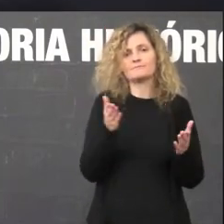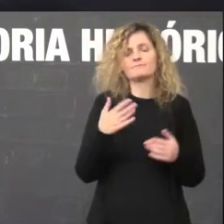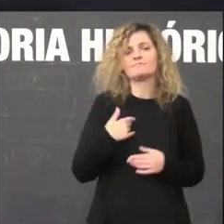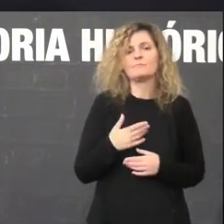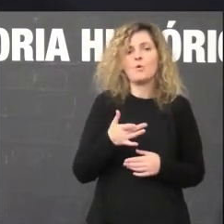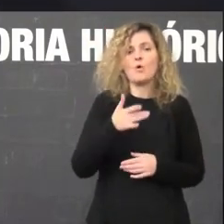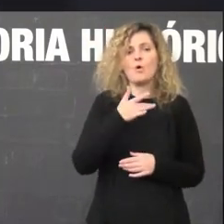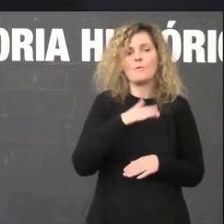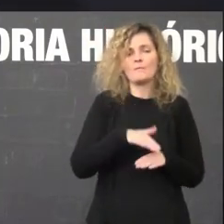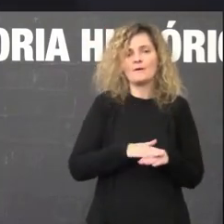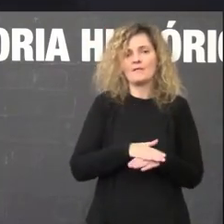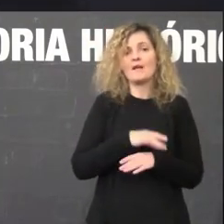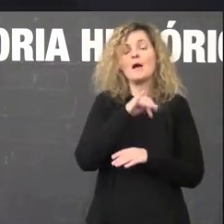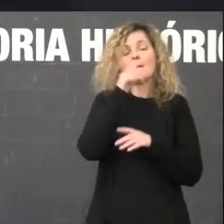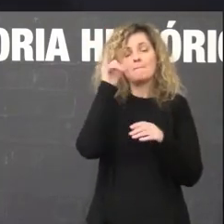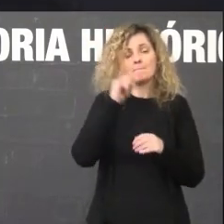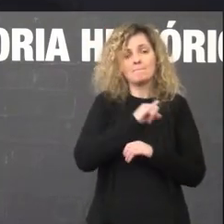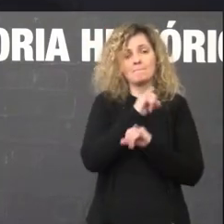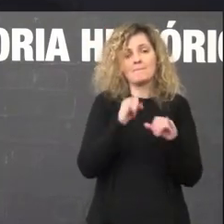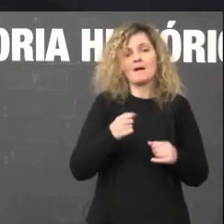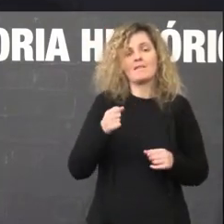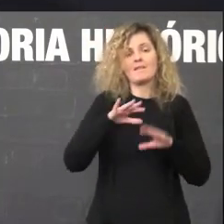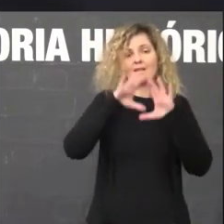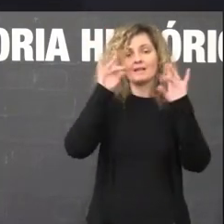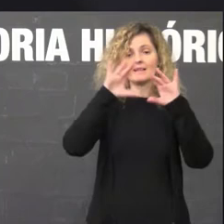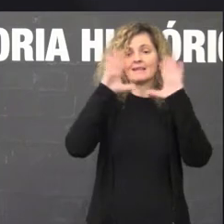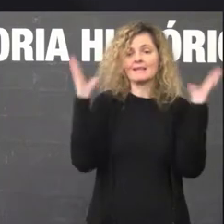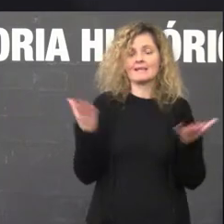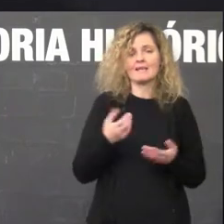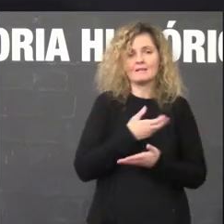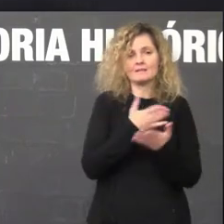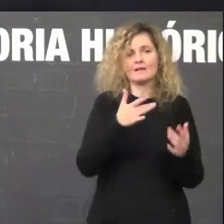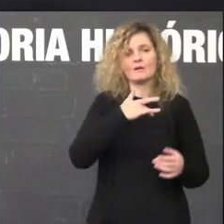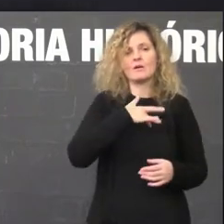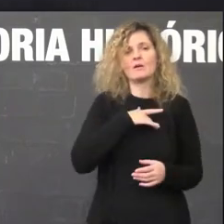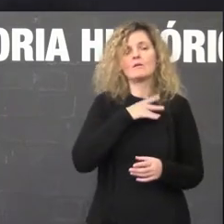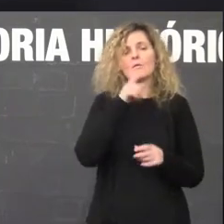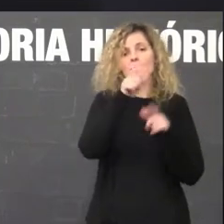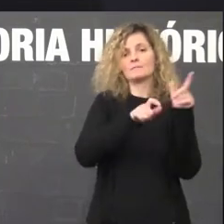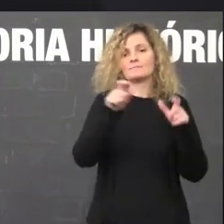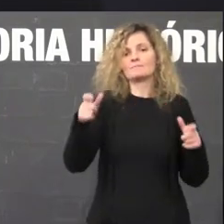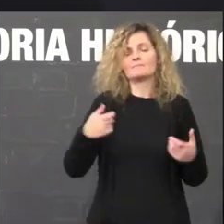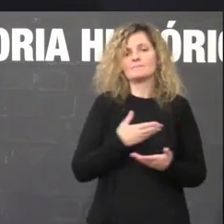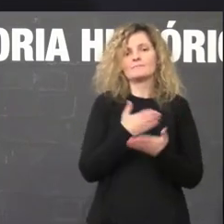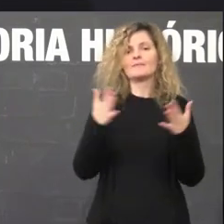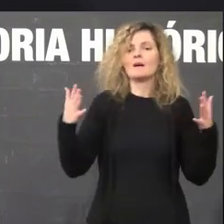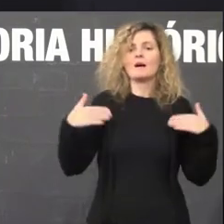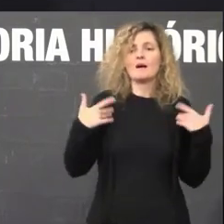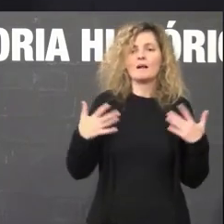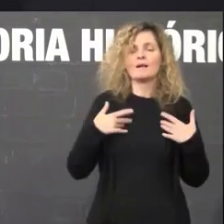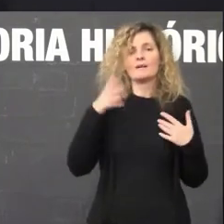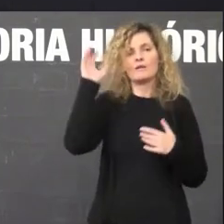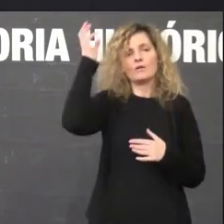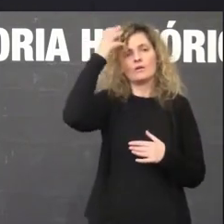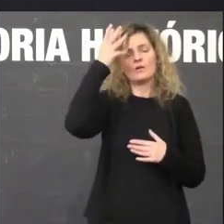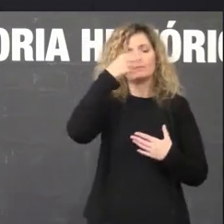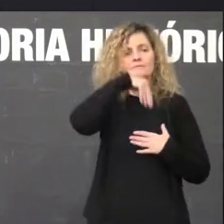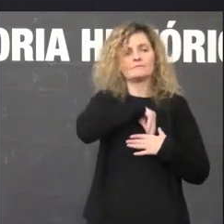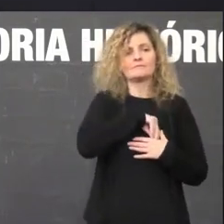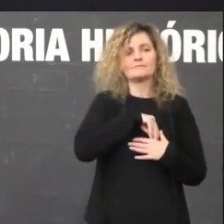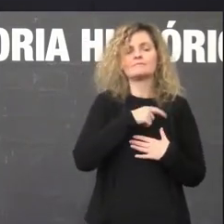o amor, perdón, que a paz reine sobre a terra, que o amor reine entre os hombres, que a alegría reine nos